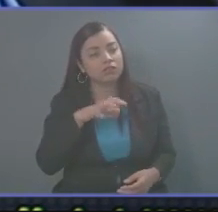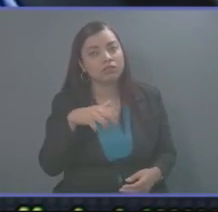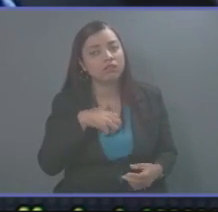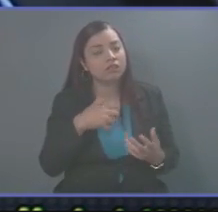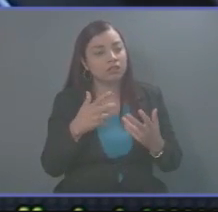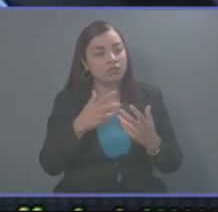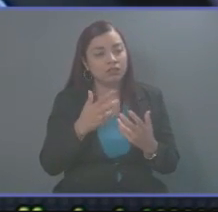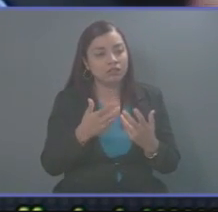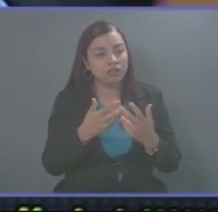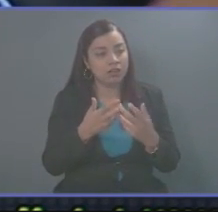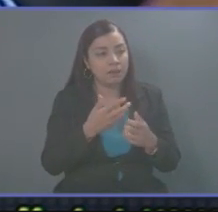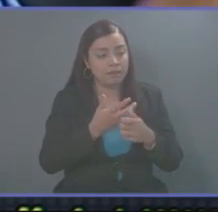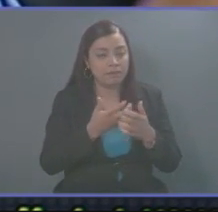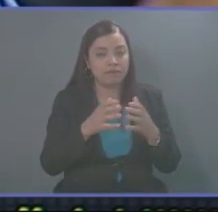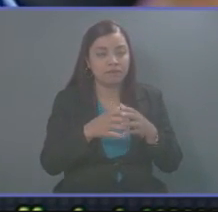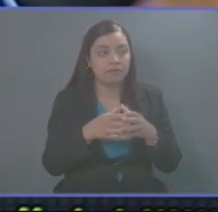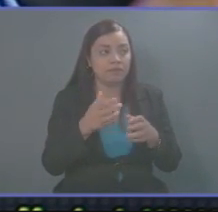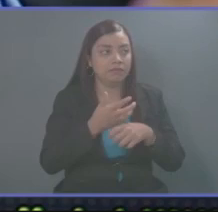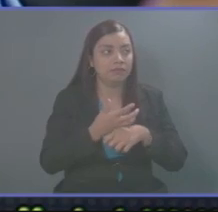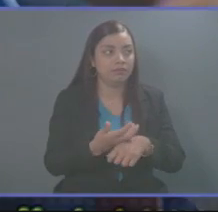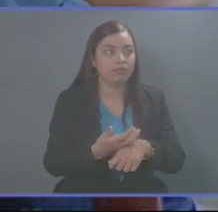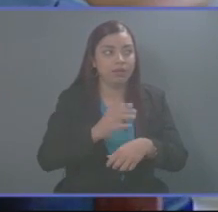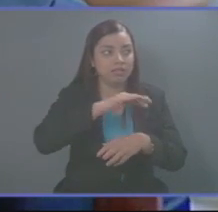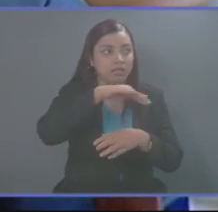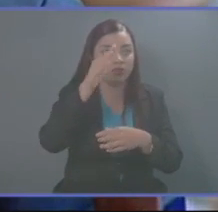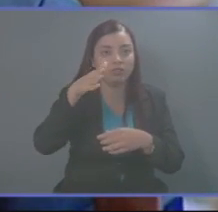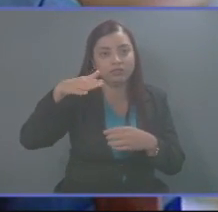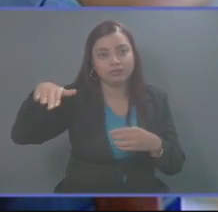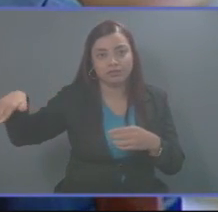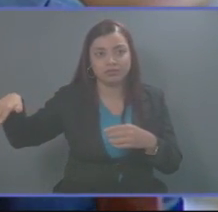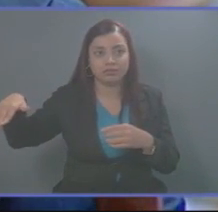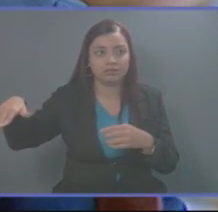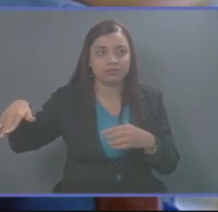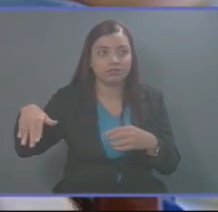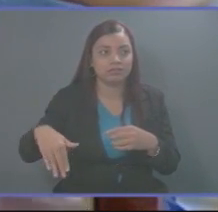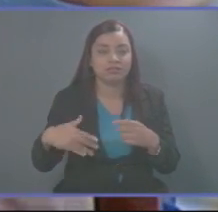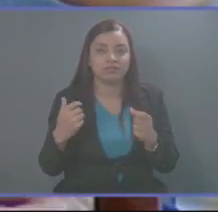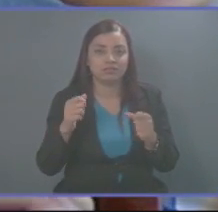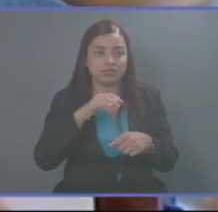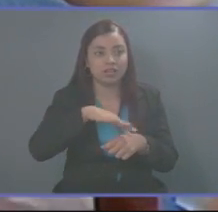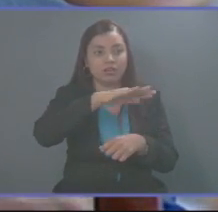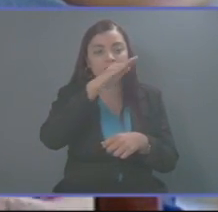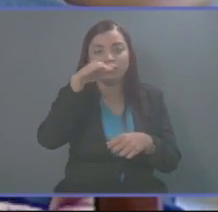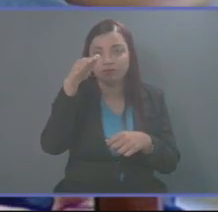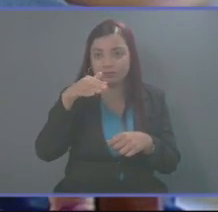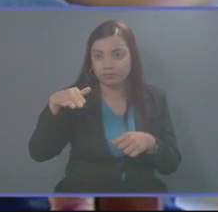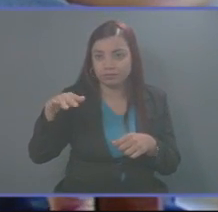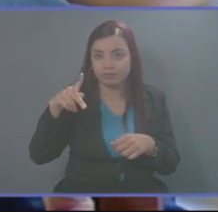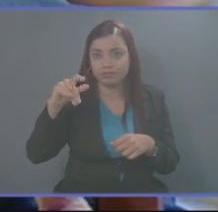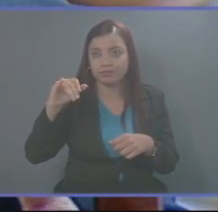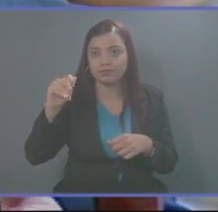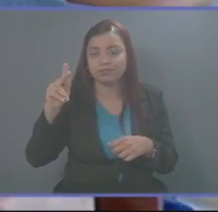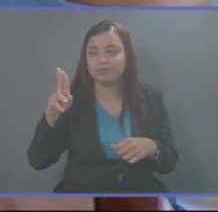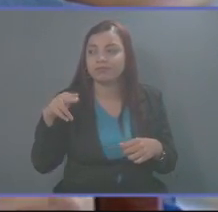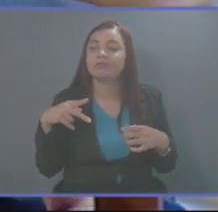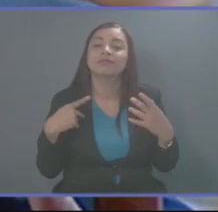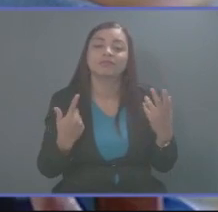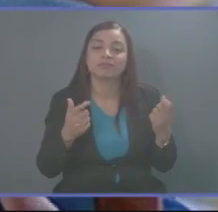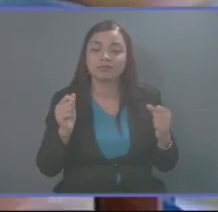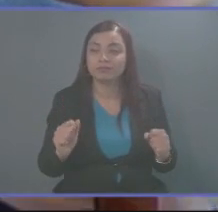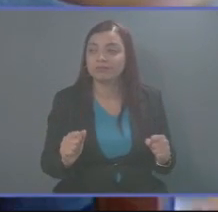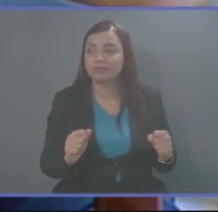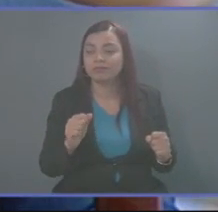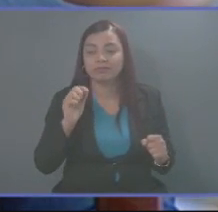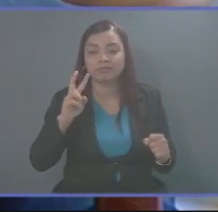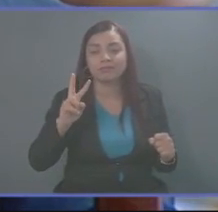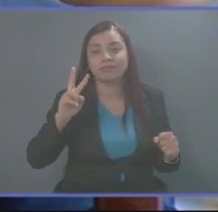de pickups vinieron a que se les autorizara que sus líneas pudieran ser avaladas por el BMT